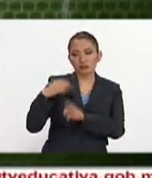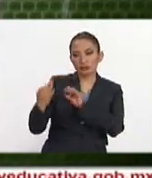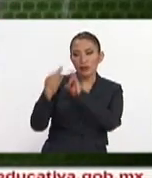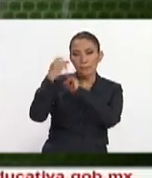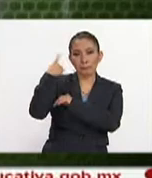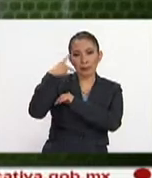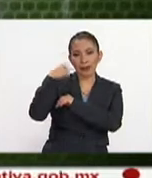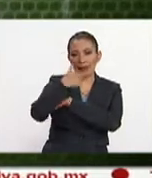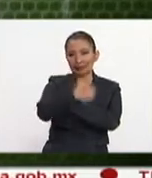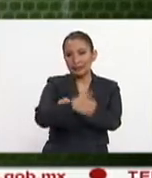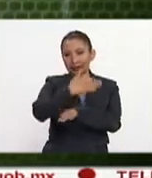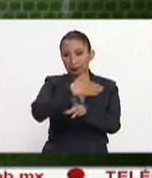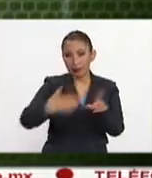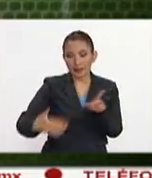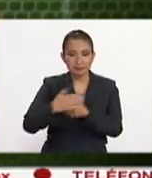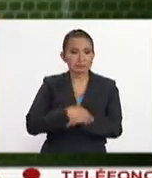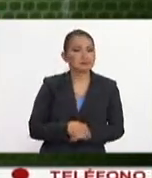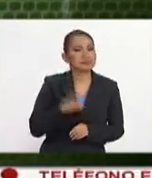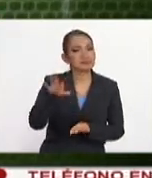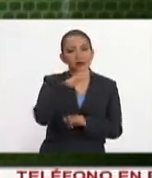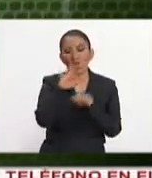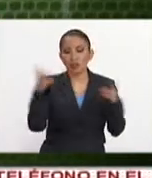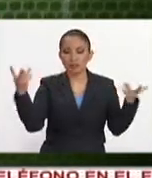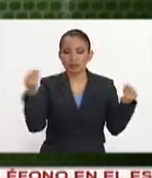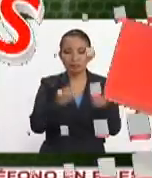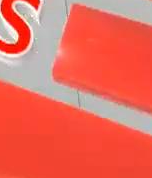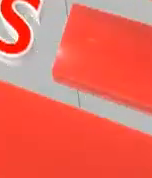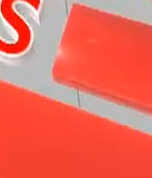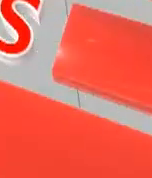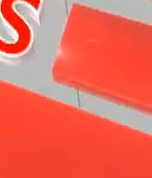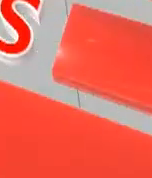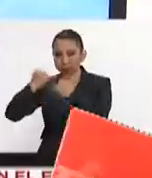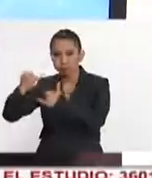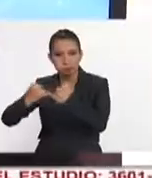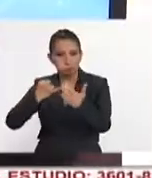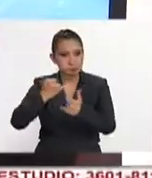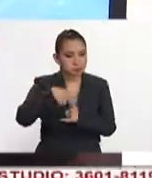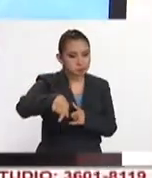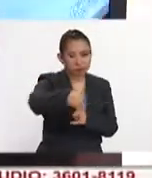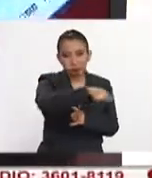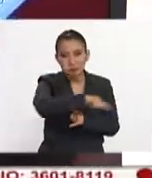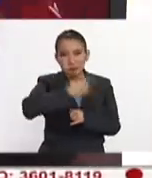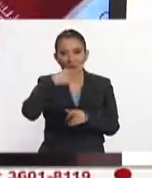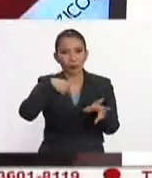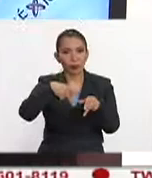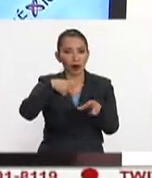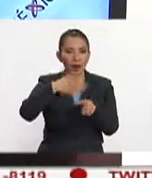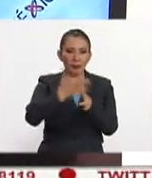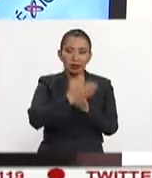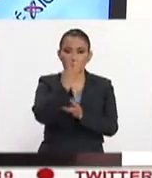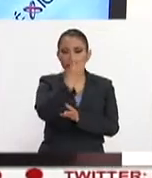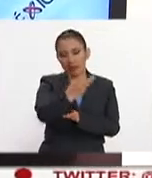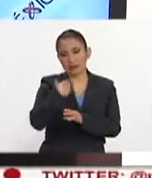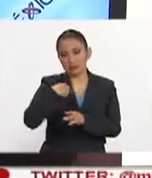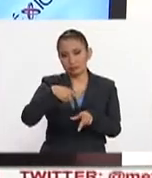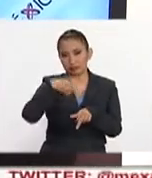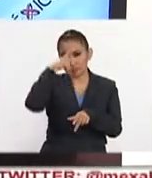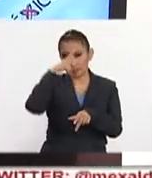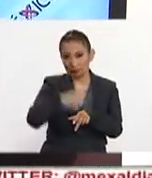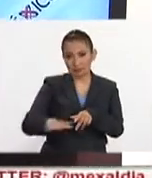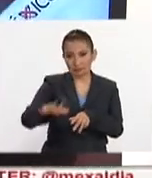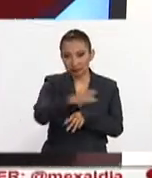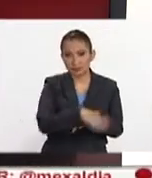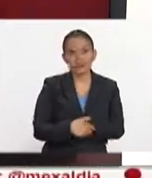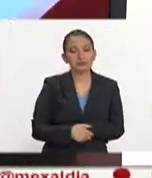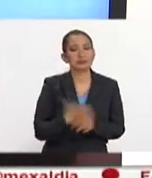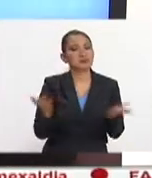Puebla a las 6:30. Así que todo esto se estará viviendo en lo que será pues el fútbol de la jornada 3 de nuestro país.